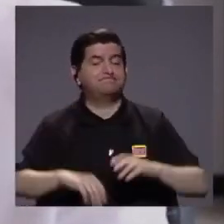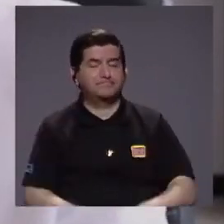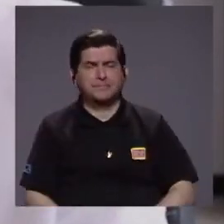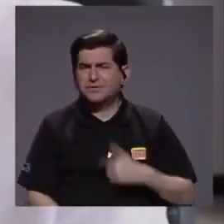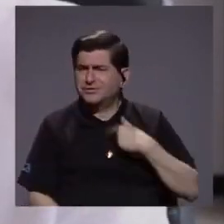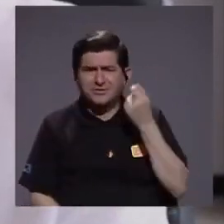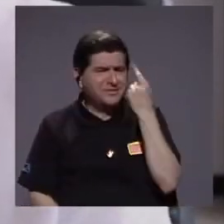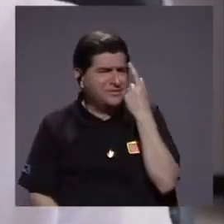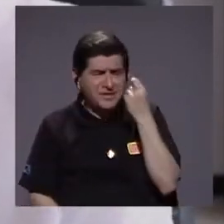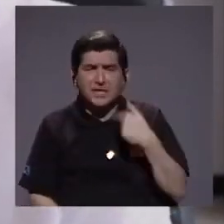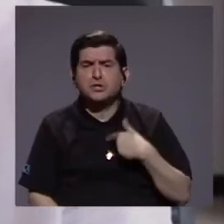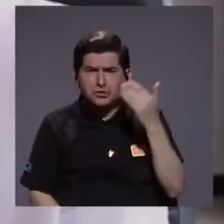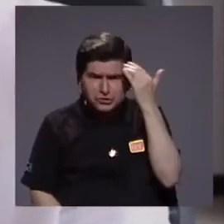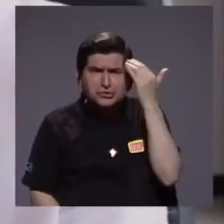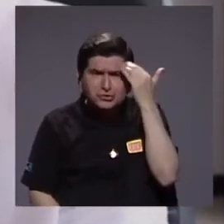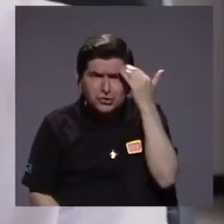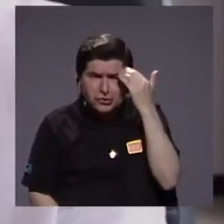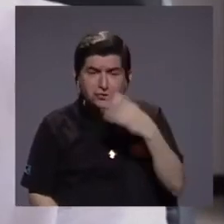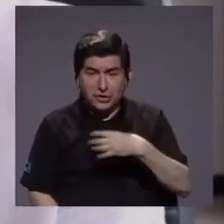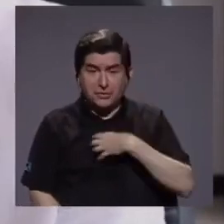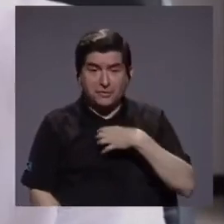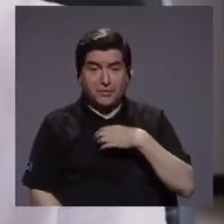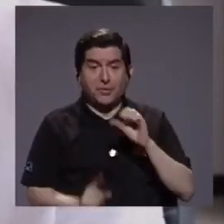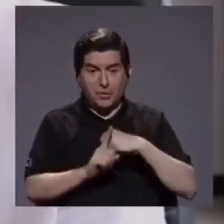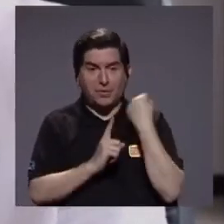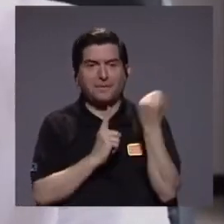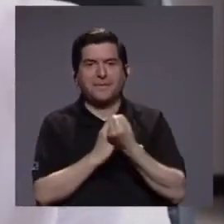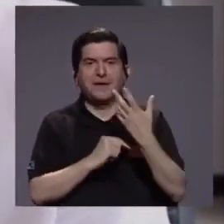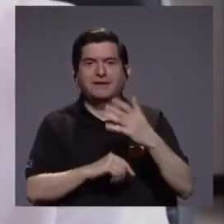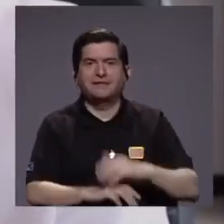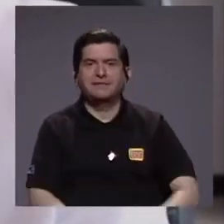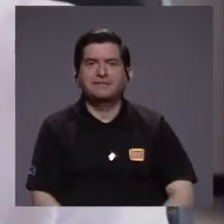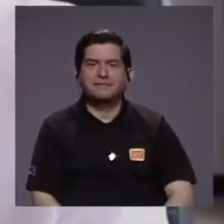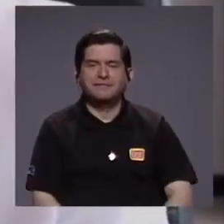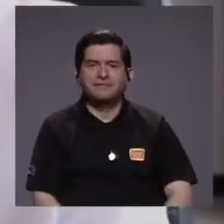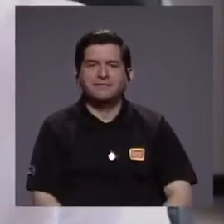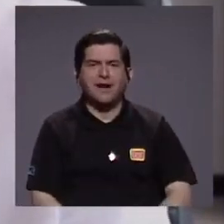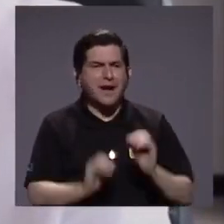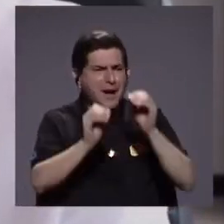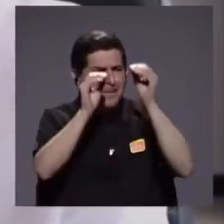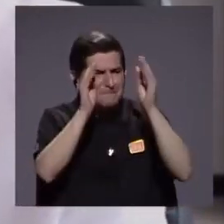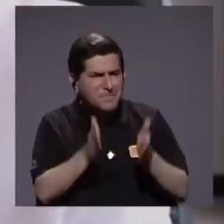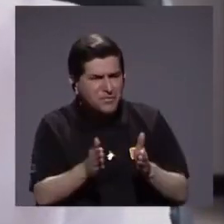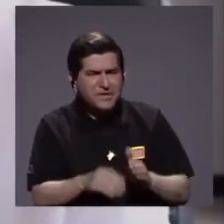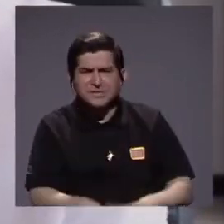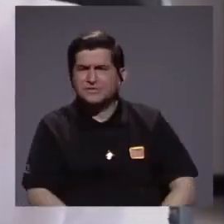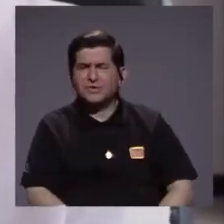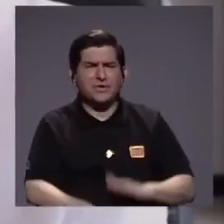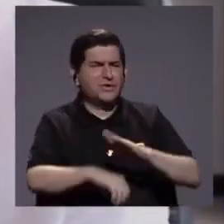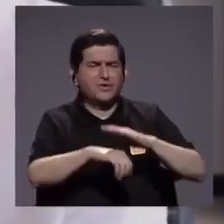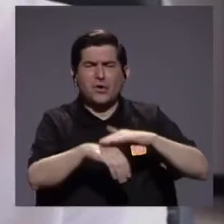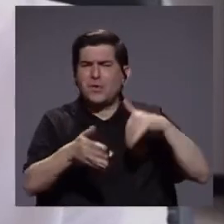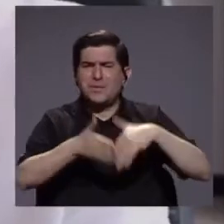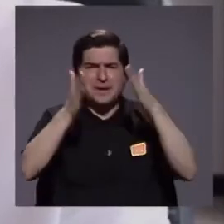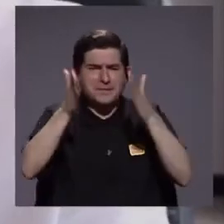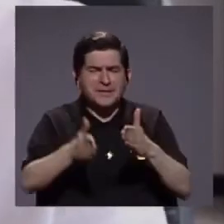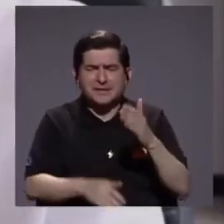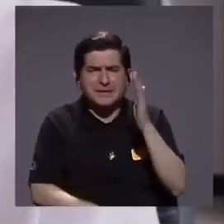no entiendo, y esto lo conozco por causa propia, ¿verdad? Lo conozco, de cómo que un profesor o profesora no le va a permitir a una estudiante